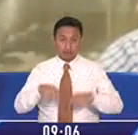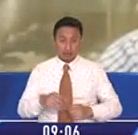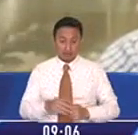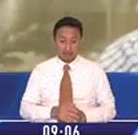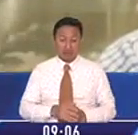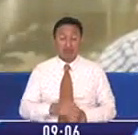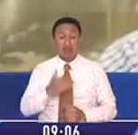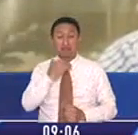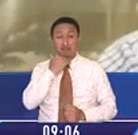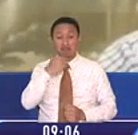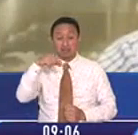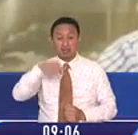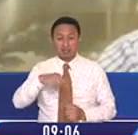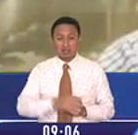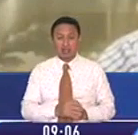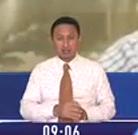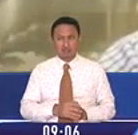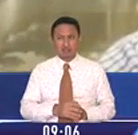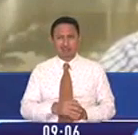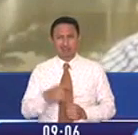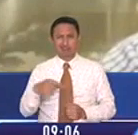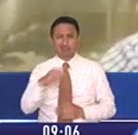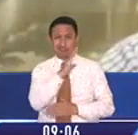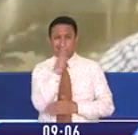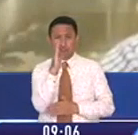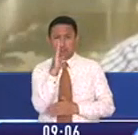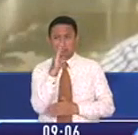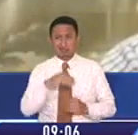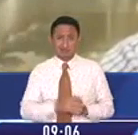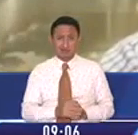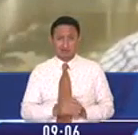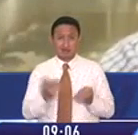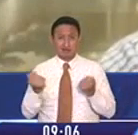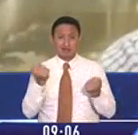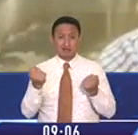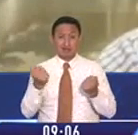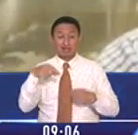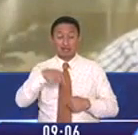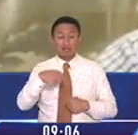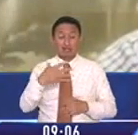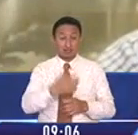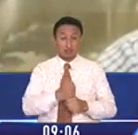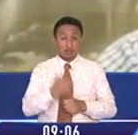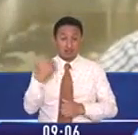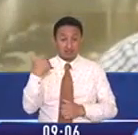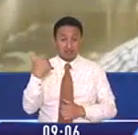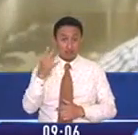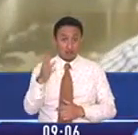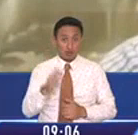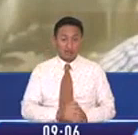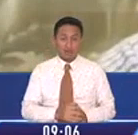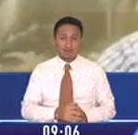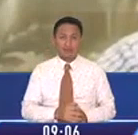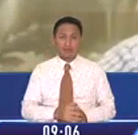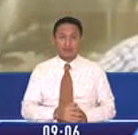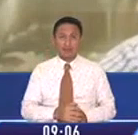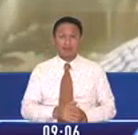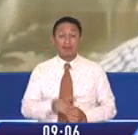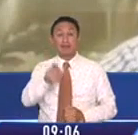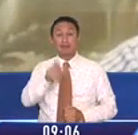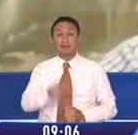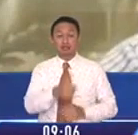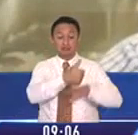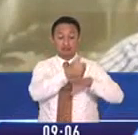forma bastante inclinado, en el cual obviamente las garantías no existen, no abrigan al justiciable,